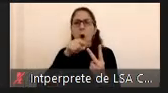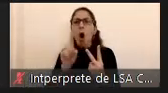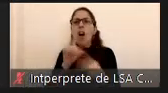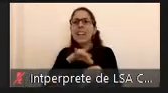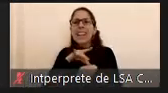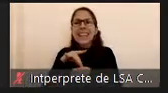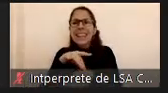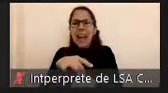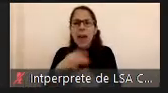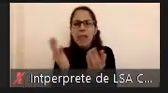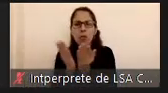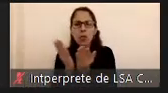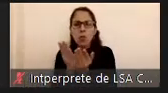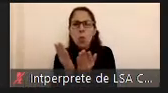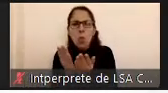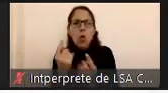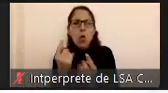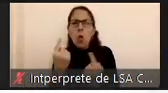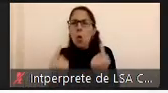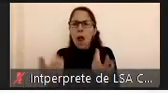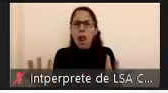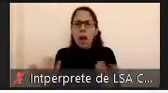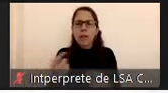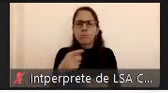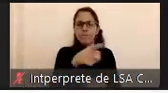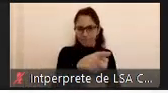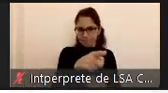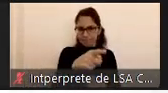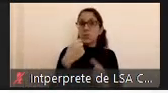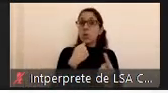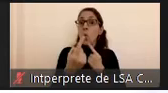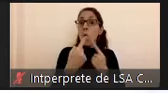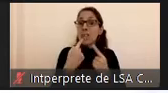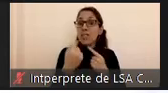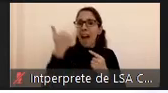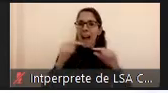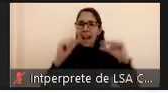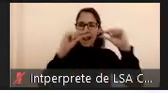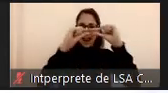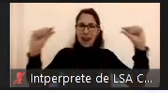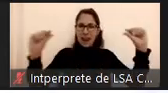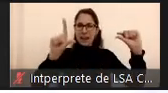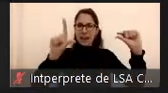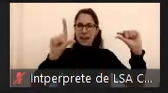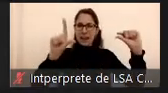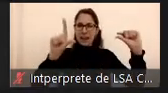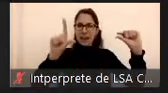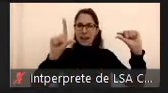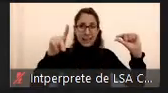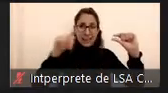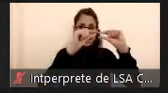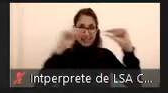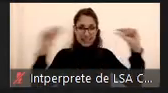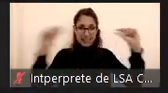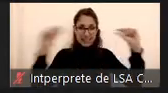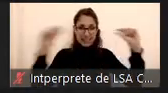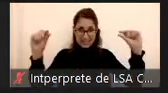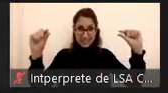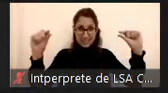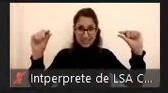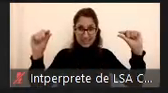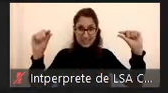estudiemos? el cuestionario que está, el link que está del Ah, la cuestionario guía. Perfecto.